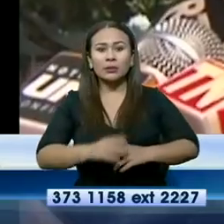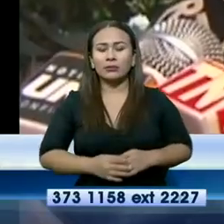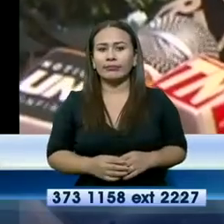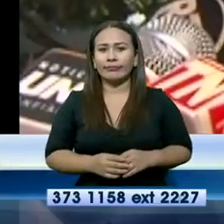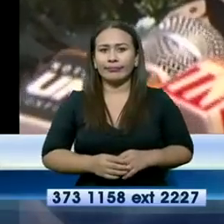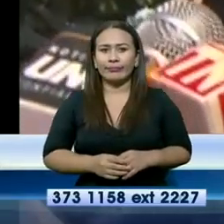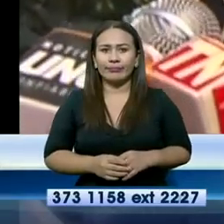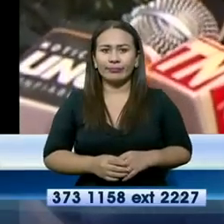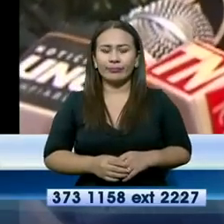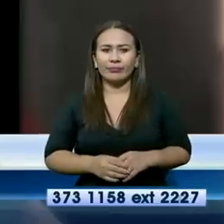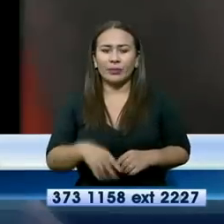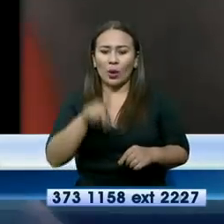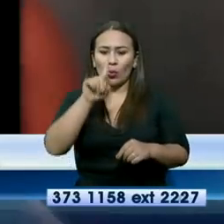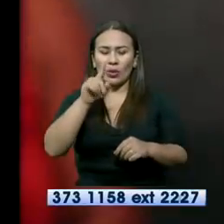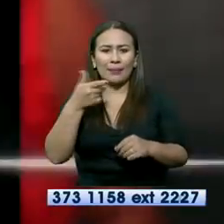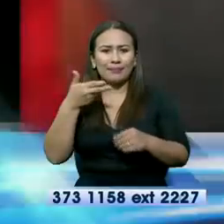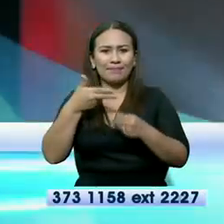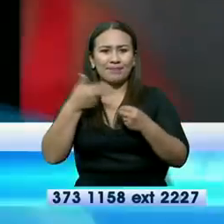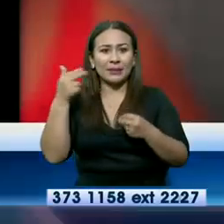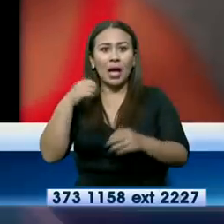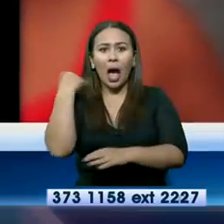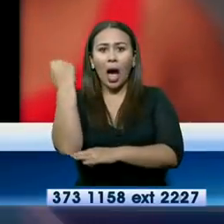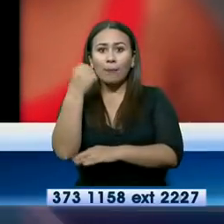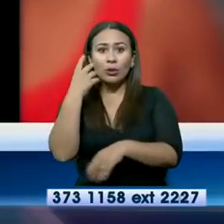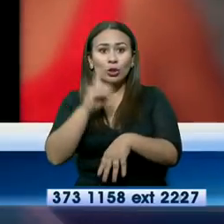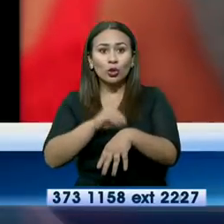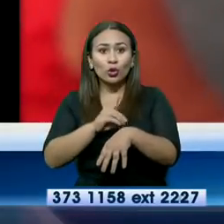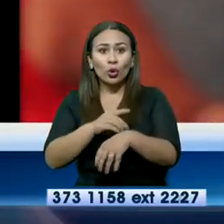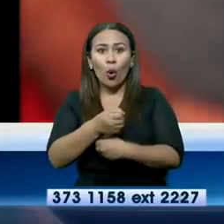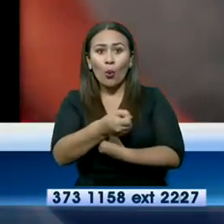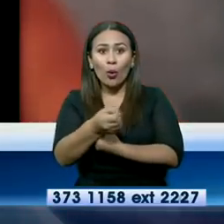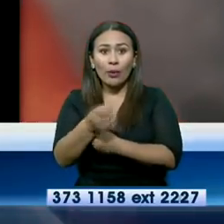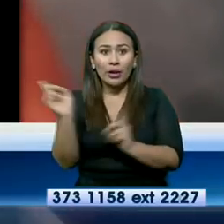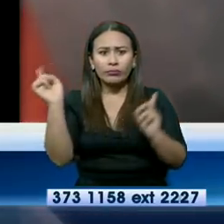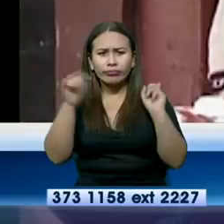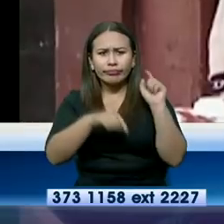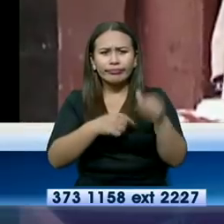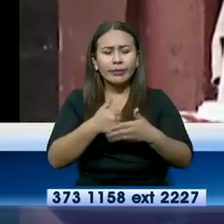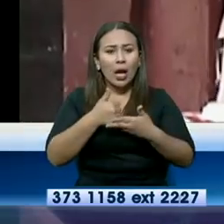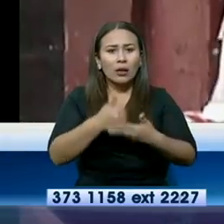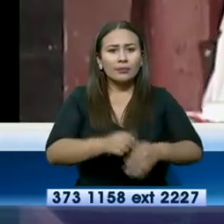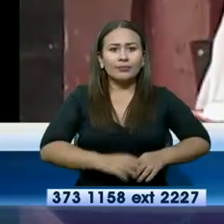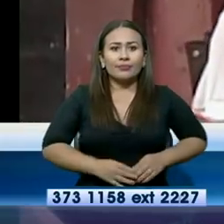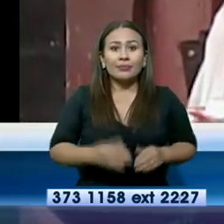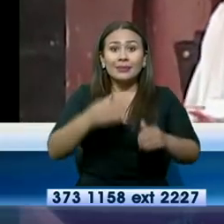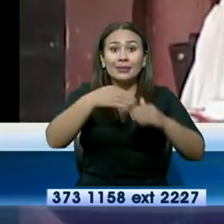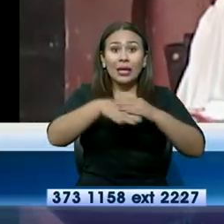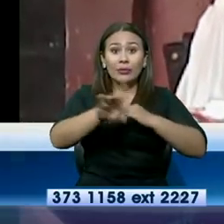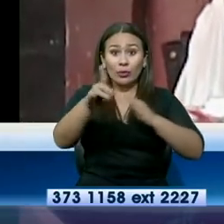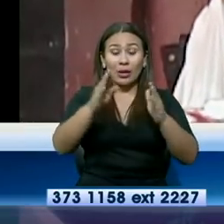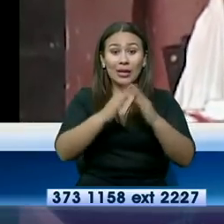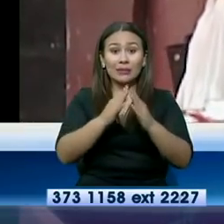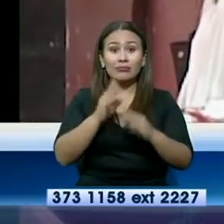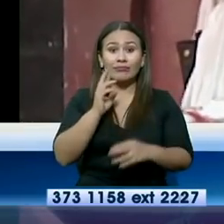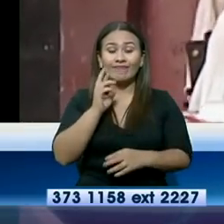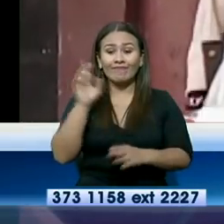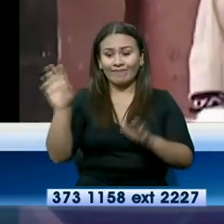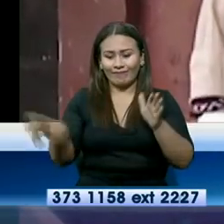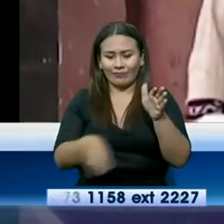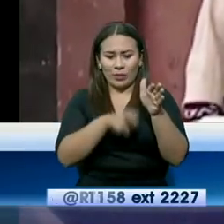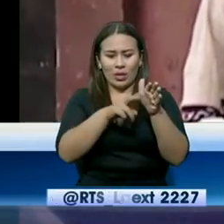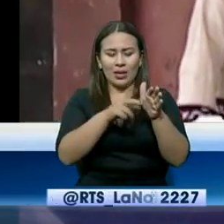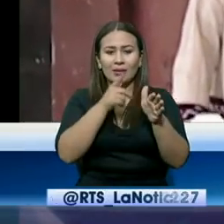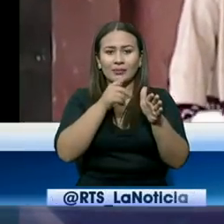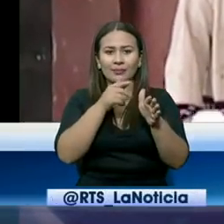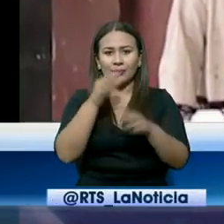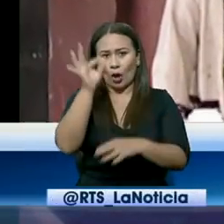una vaina percutida. Una ambulancia del Cuerpo de Bomberos arribó hasta el sitio. En su interior fue trasladado el herido hasta una clínica